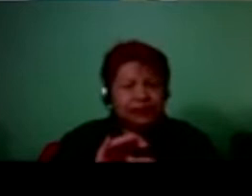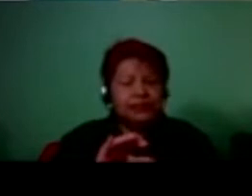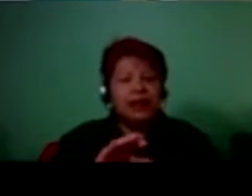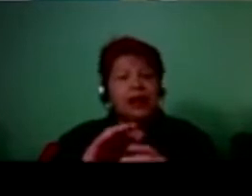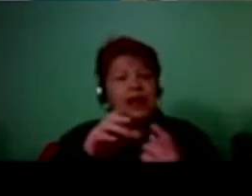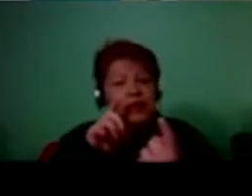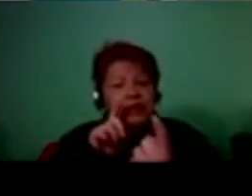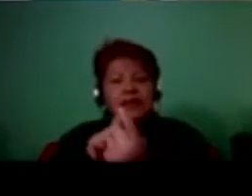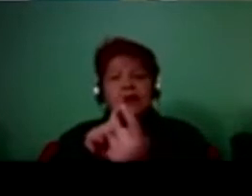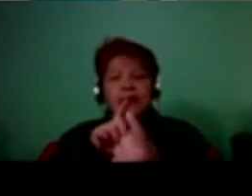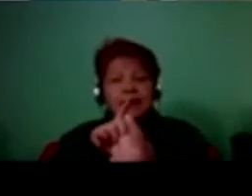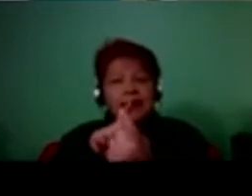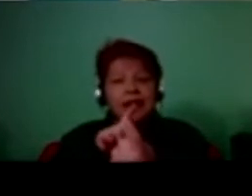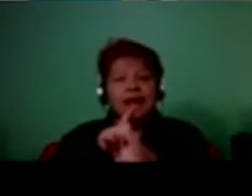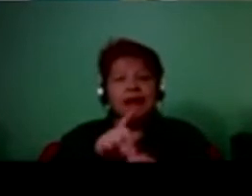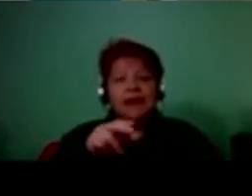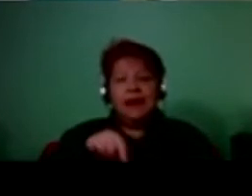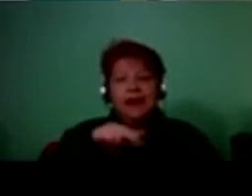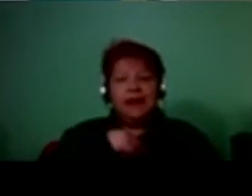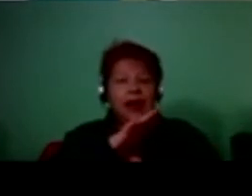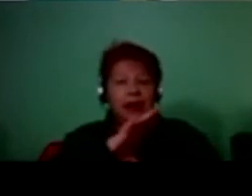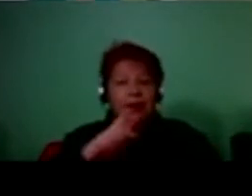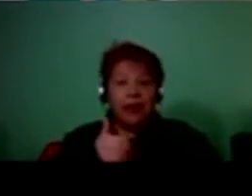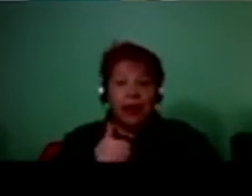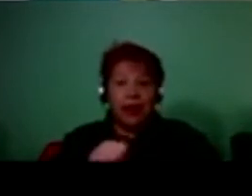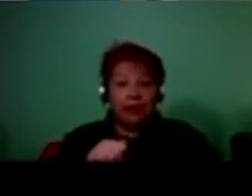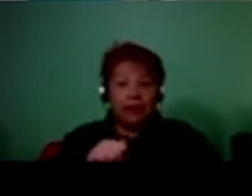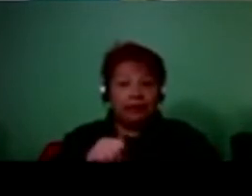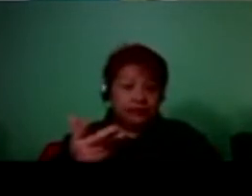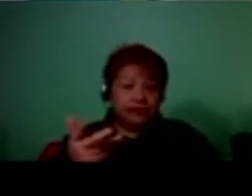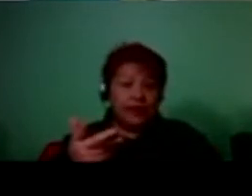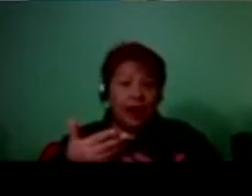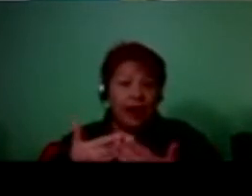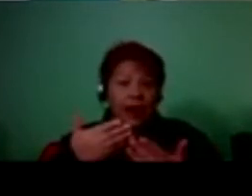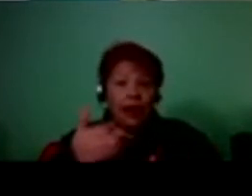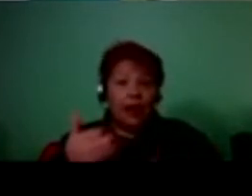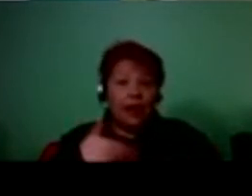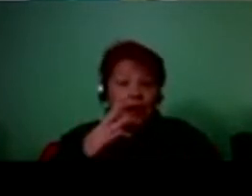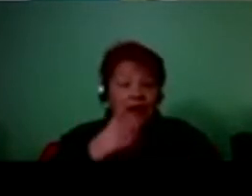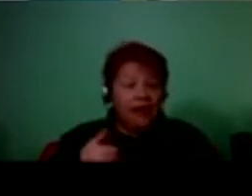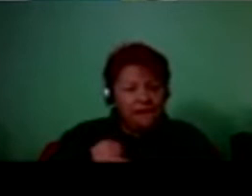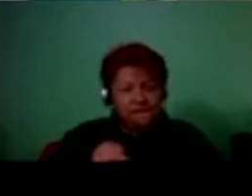directa que existe entre este sistema de